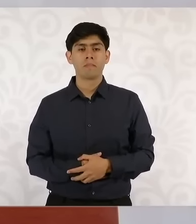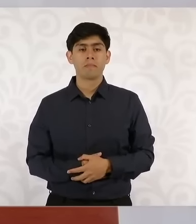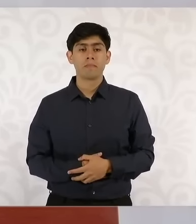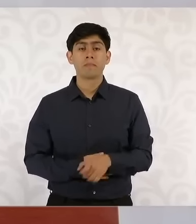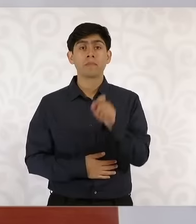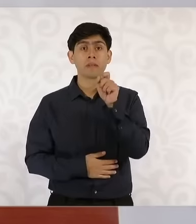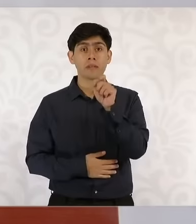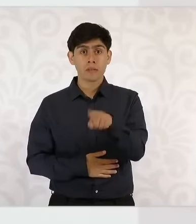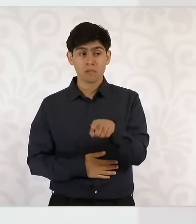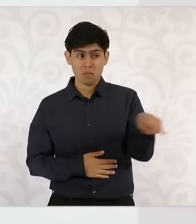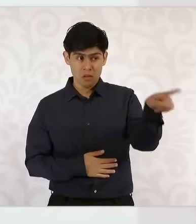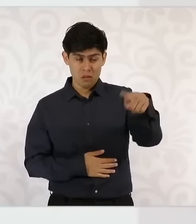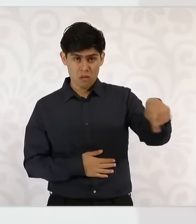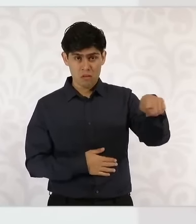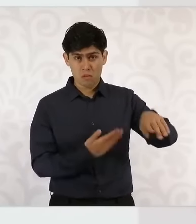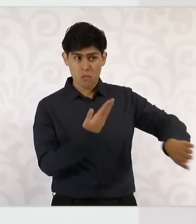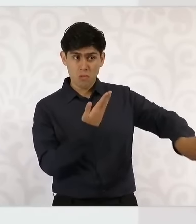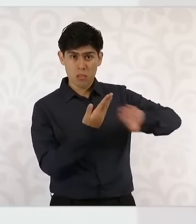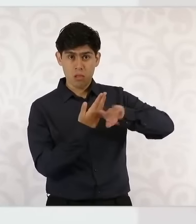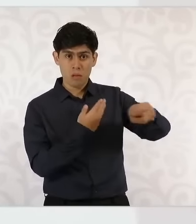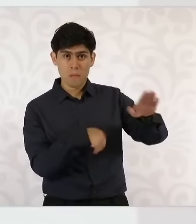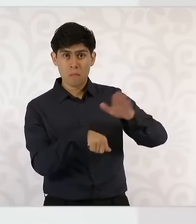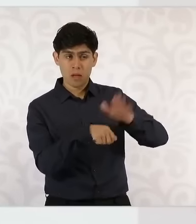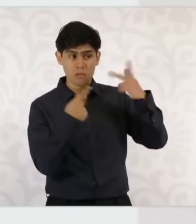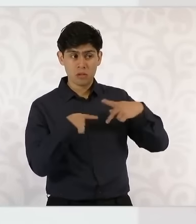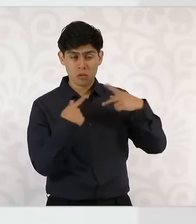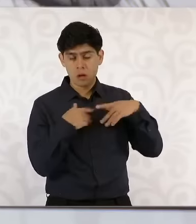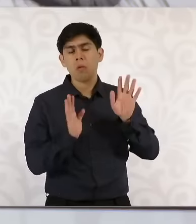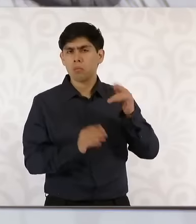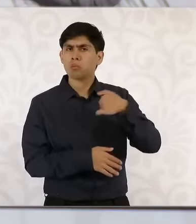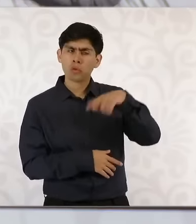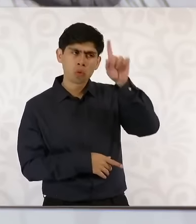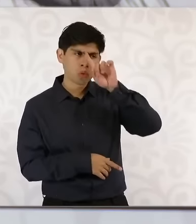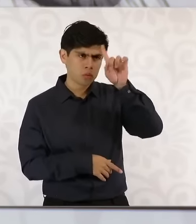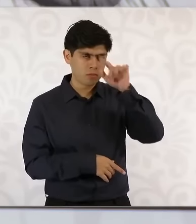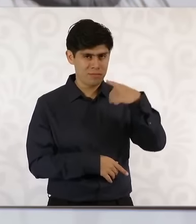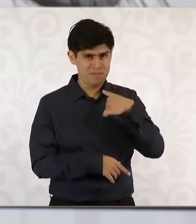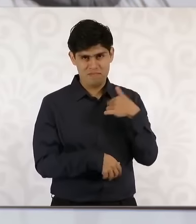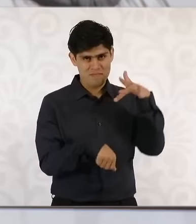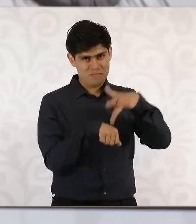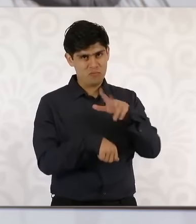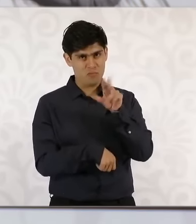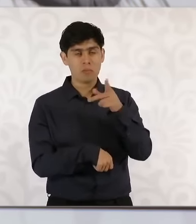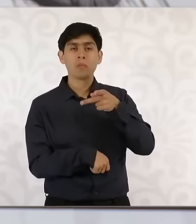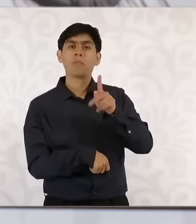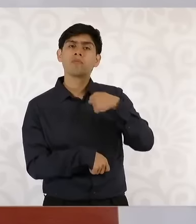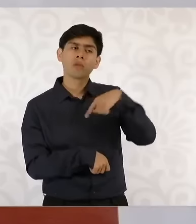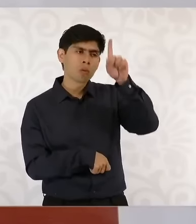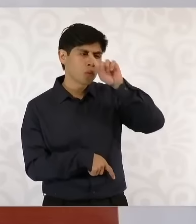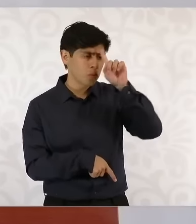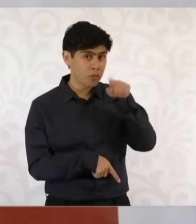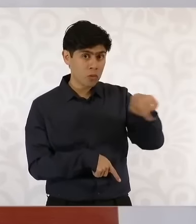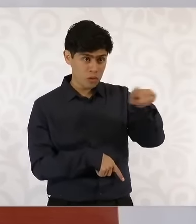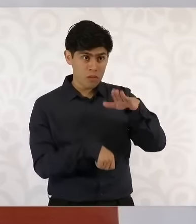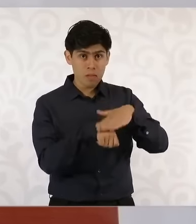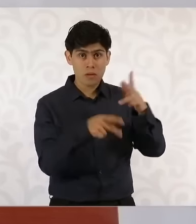si la oposición quiere tener más gente, ahora sí que como recomendación, que no me corresponde, pero la violencia no les va a ayudar.